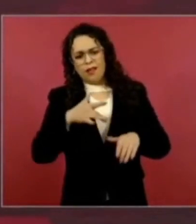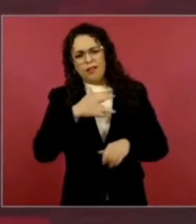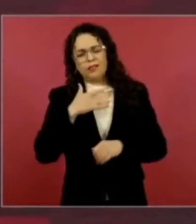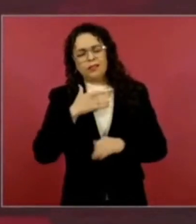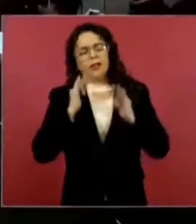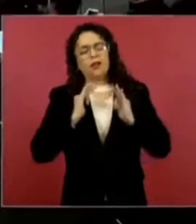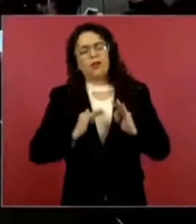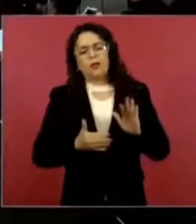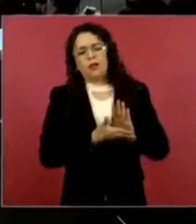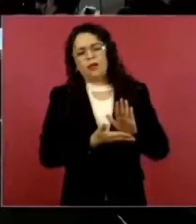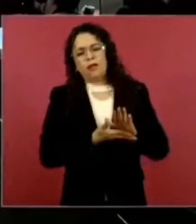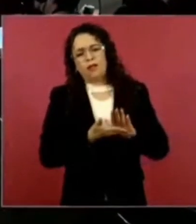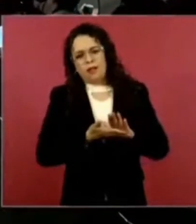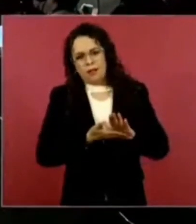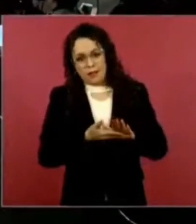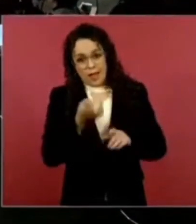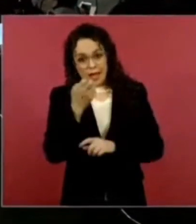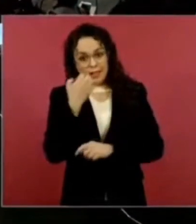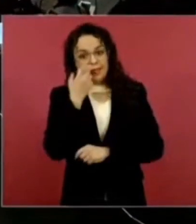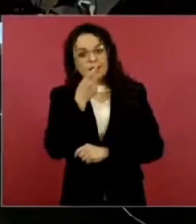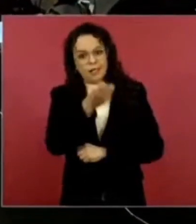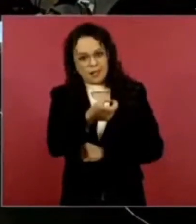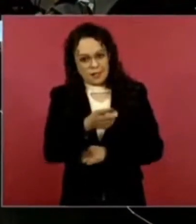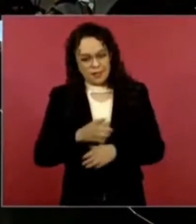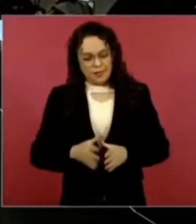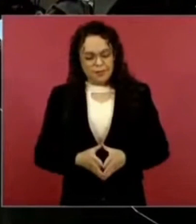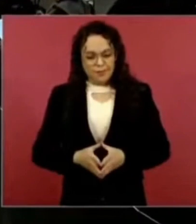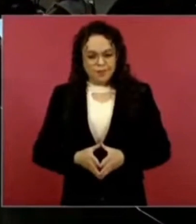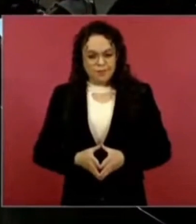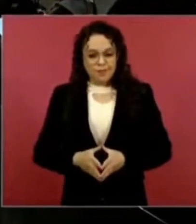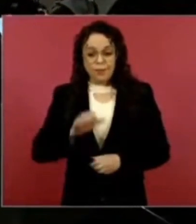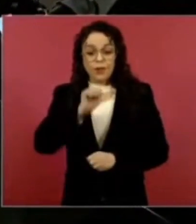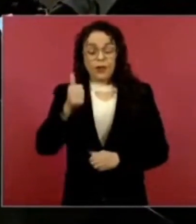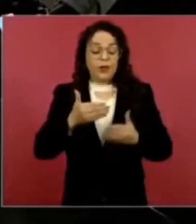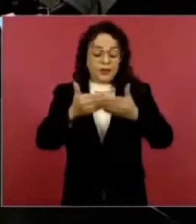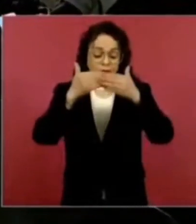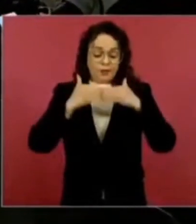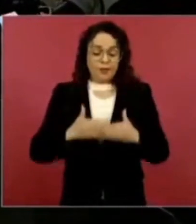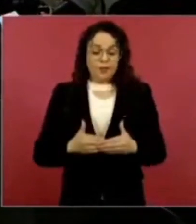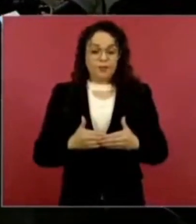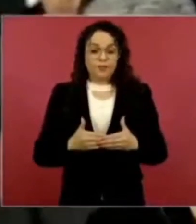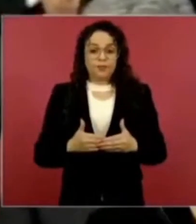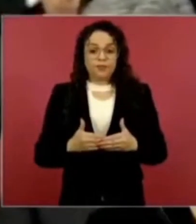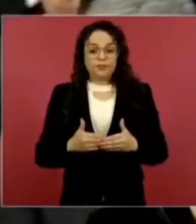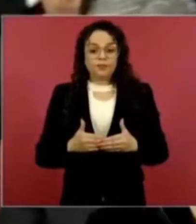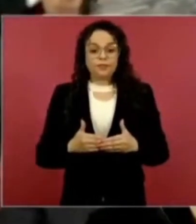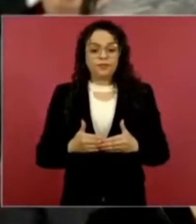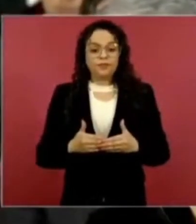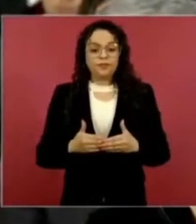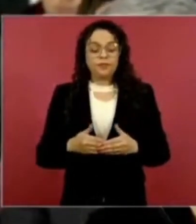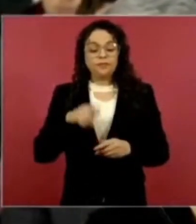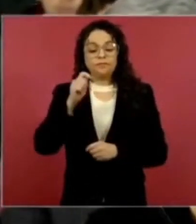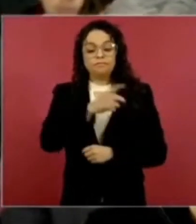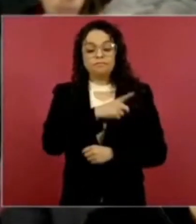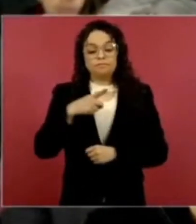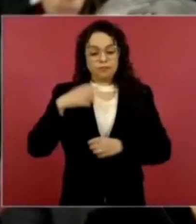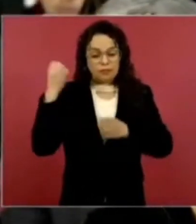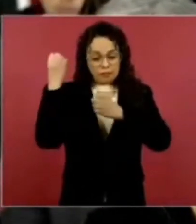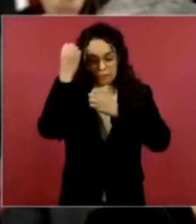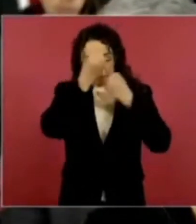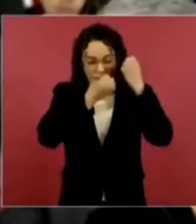También, presidente, nos dejó, y textual dijo, les pido hagan un análisis de